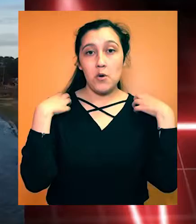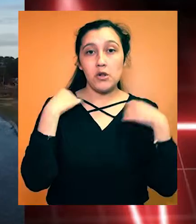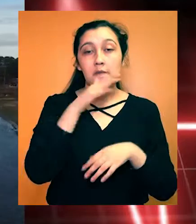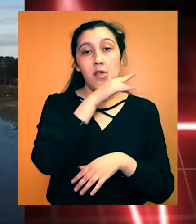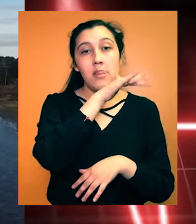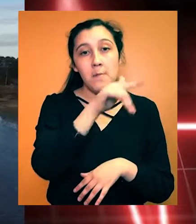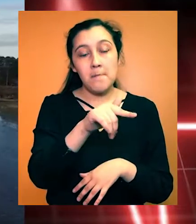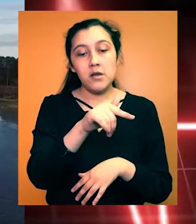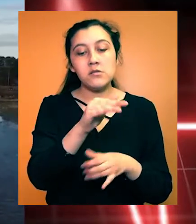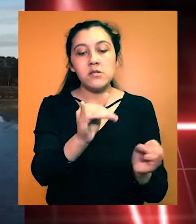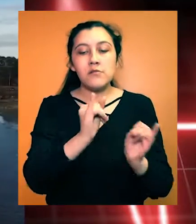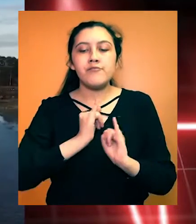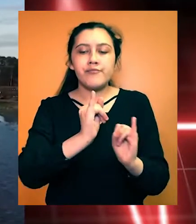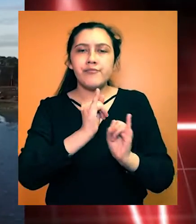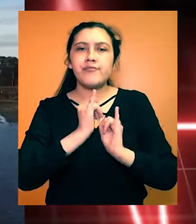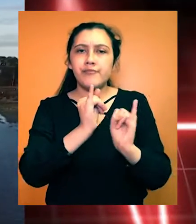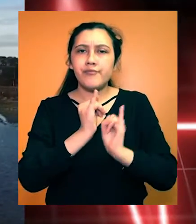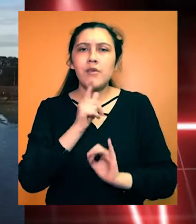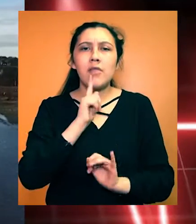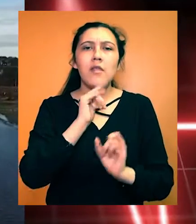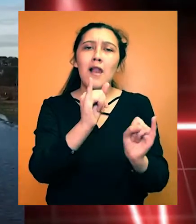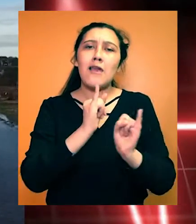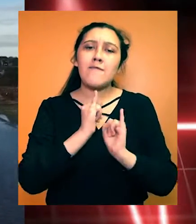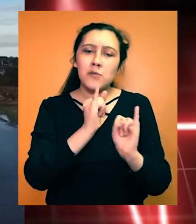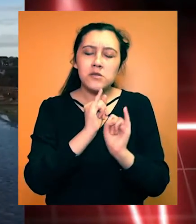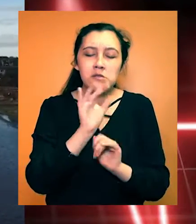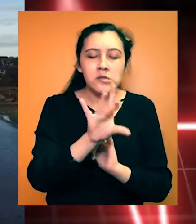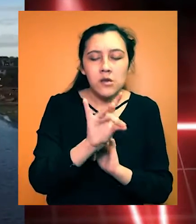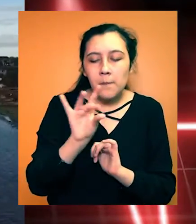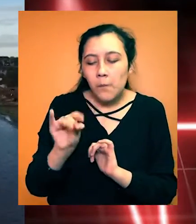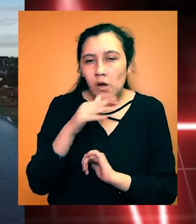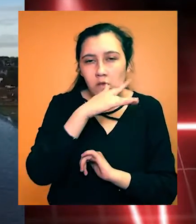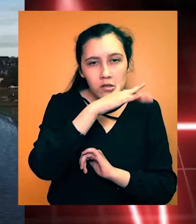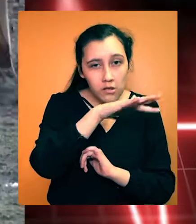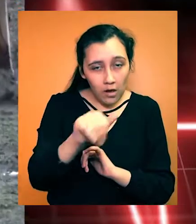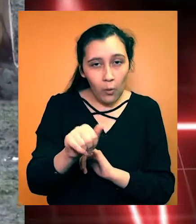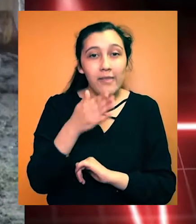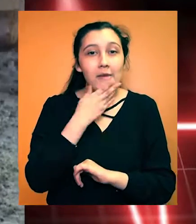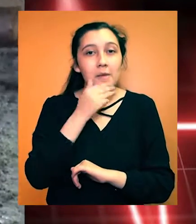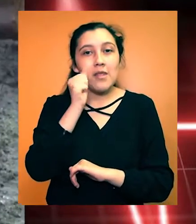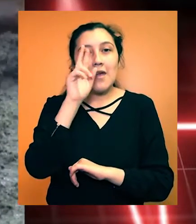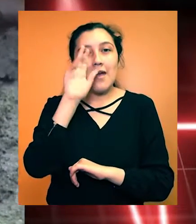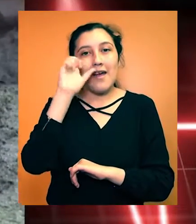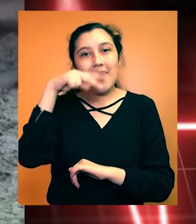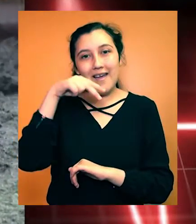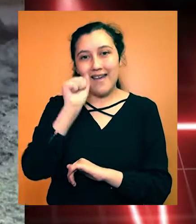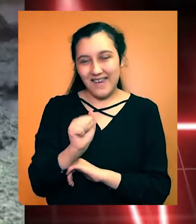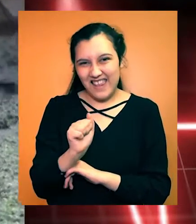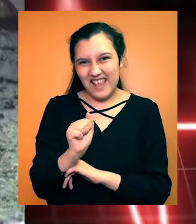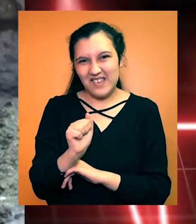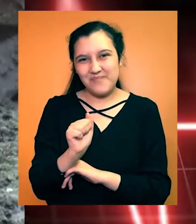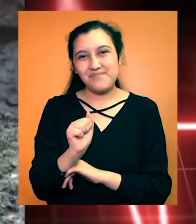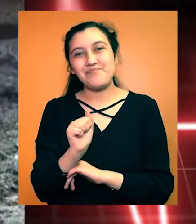el resultado de las muestras de agua, restando el informe de las muestras de arena que se recogieron en medio de las tareas de remoción parcial del alga